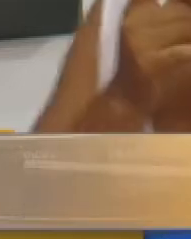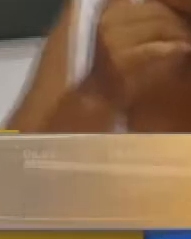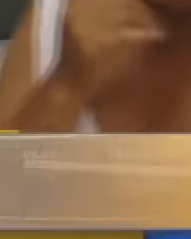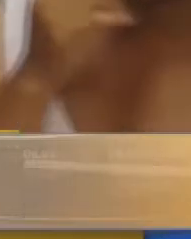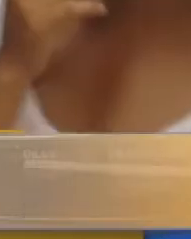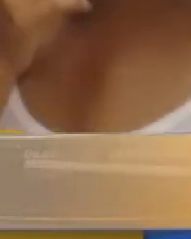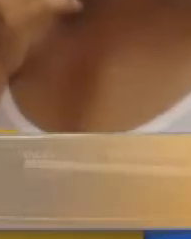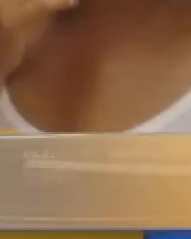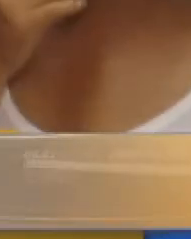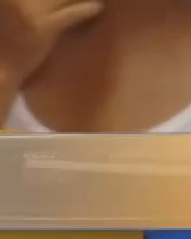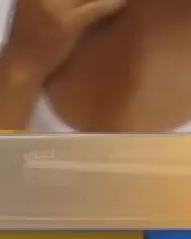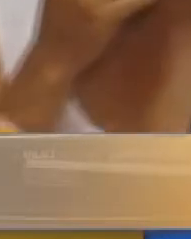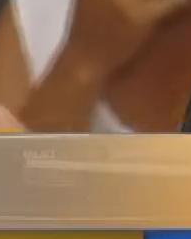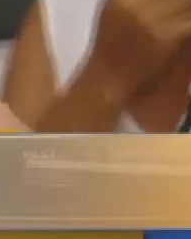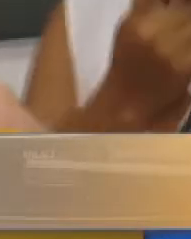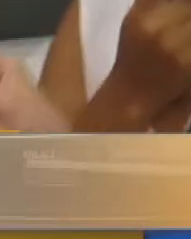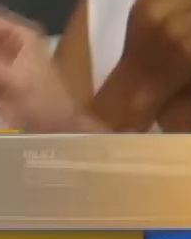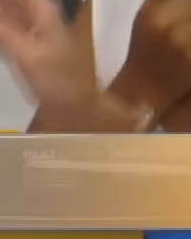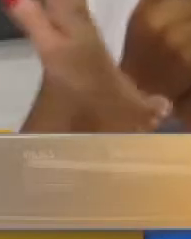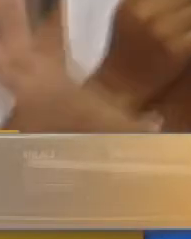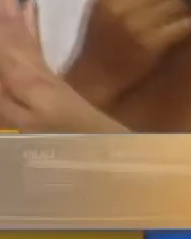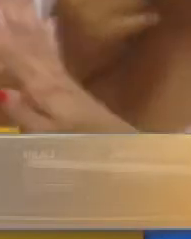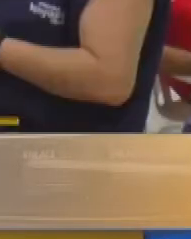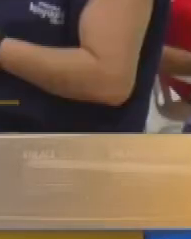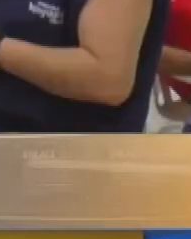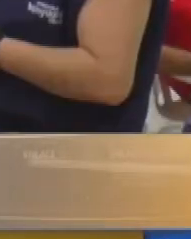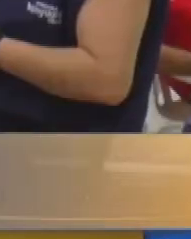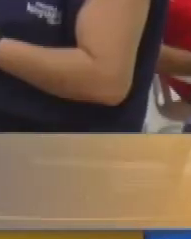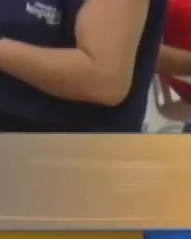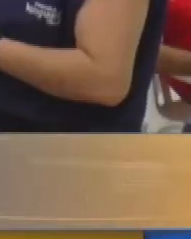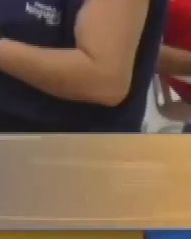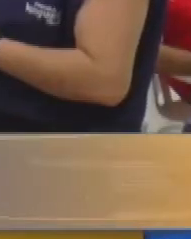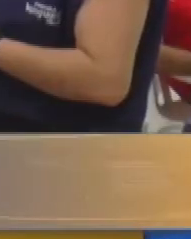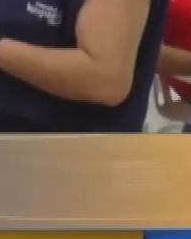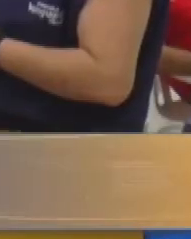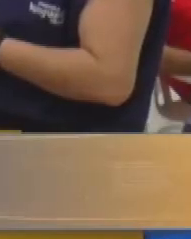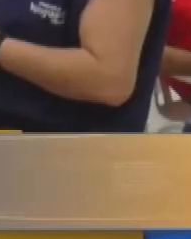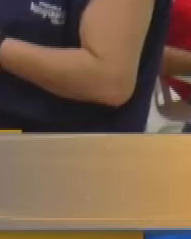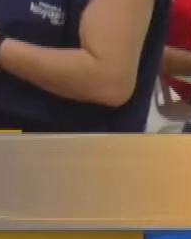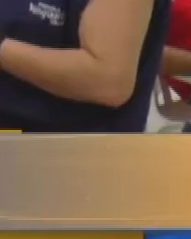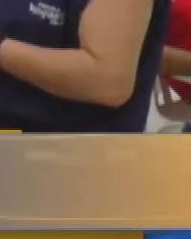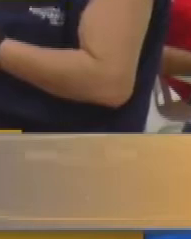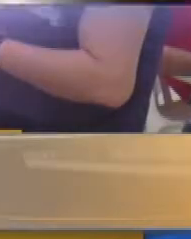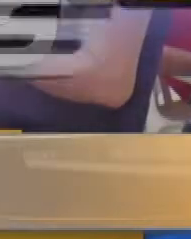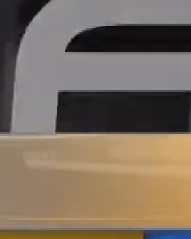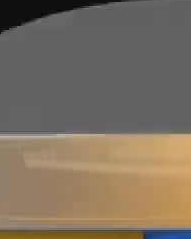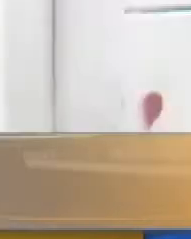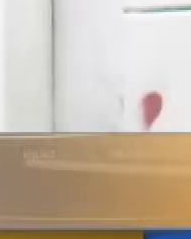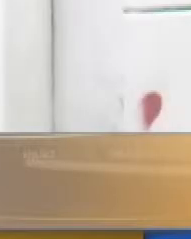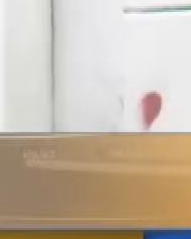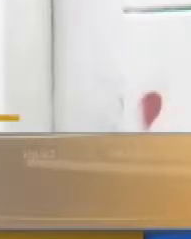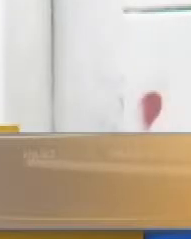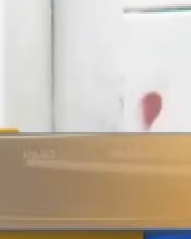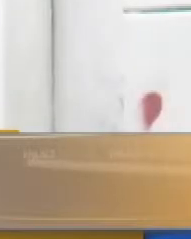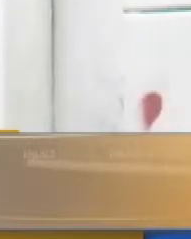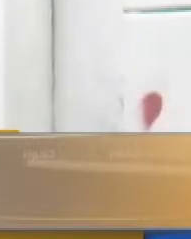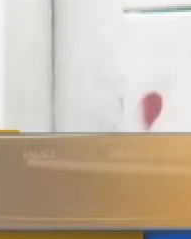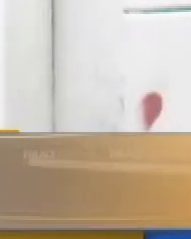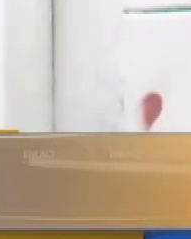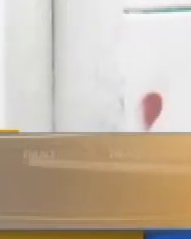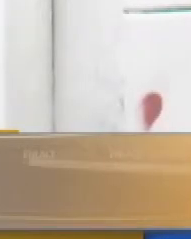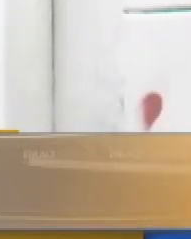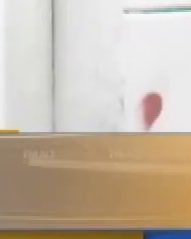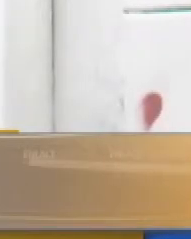9 miembros de una familia, entre ellos 7 menores de edad, fueron desplazados desde la población de San Pablo, sur de Bolívar. Hermanos del barrio